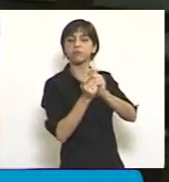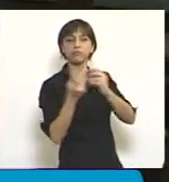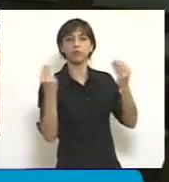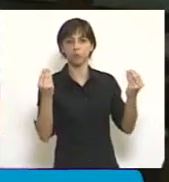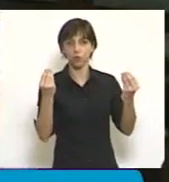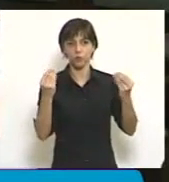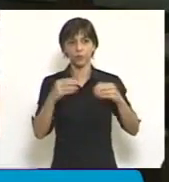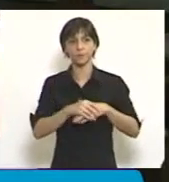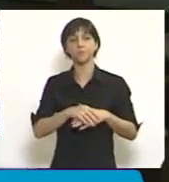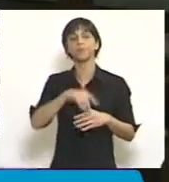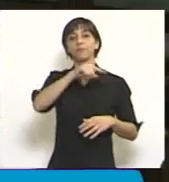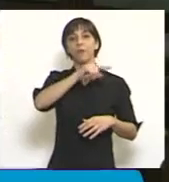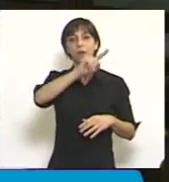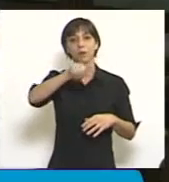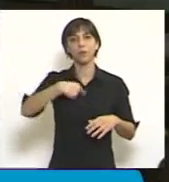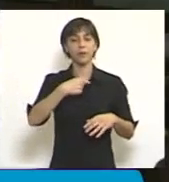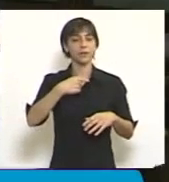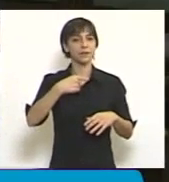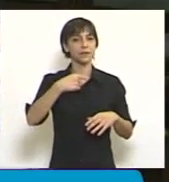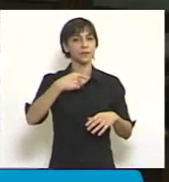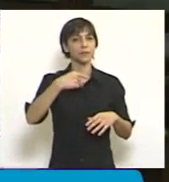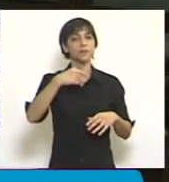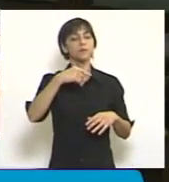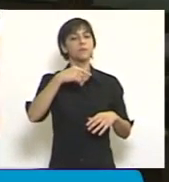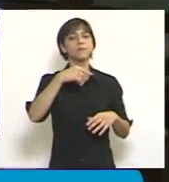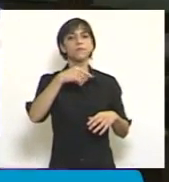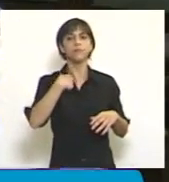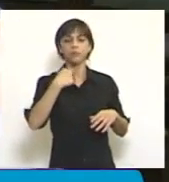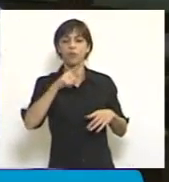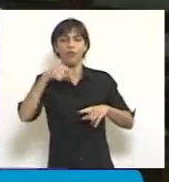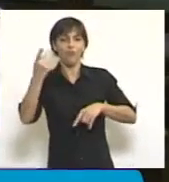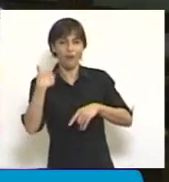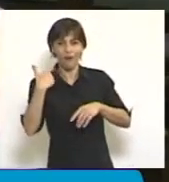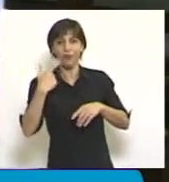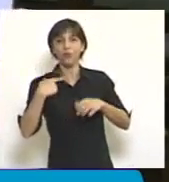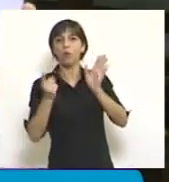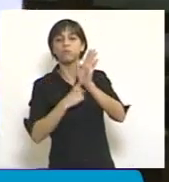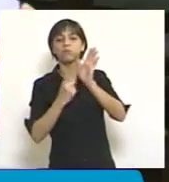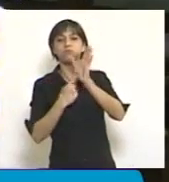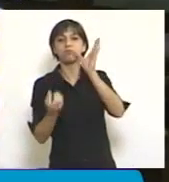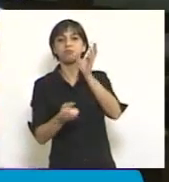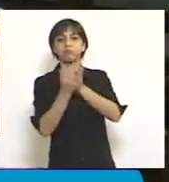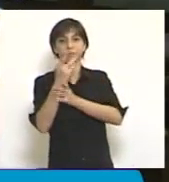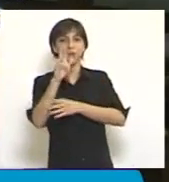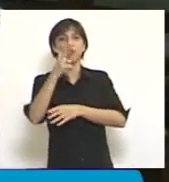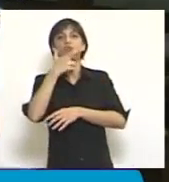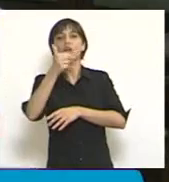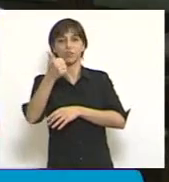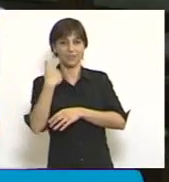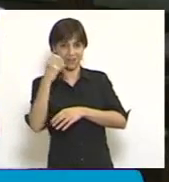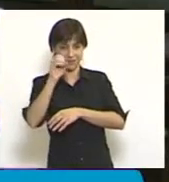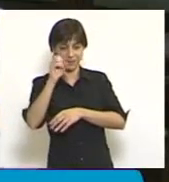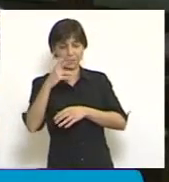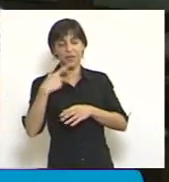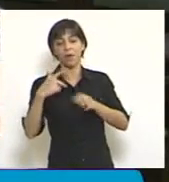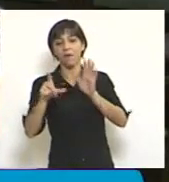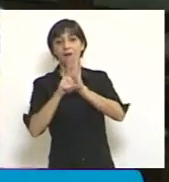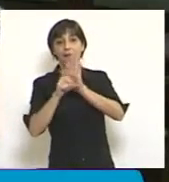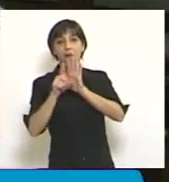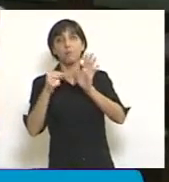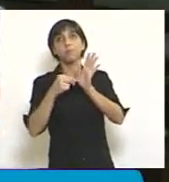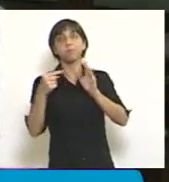Luego el Consejo de la Magistratura al año siguiente, en 2006, dictó un acta mediante la cual insistió en la vigencia de ese reglamento.